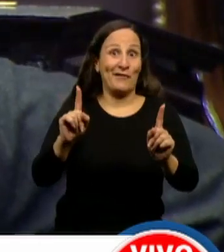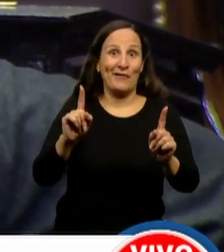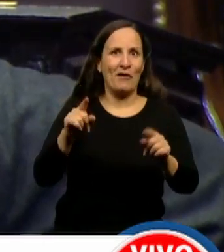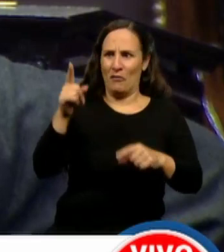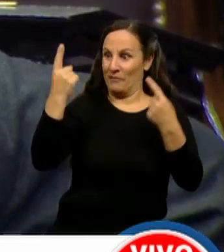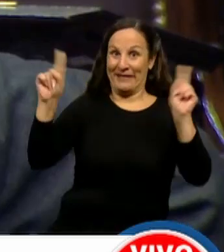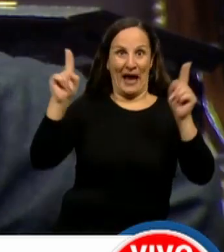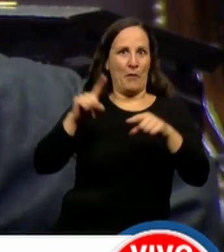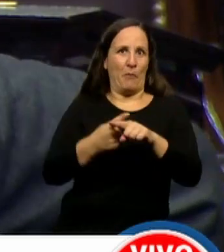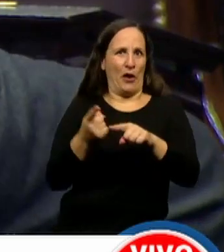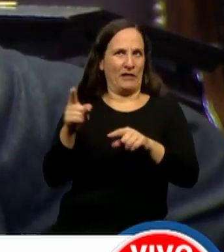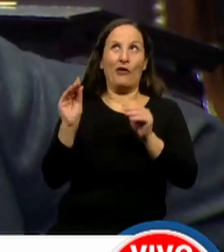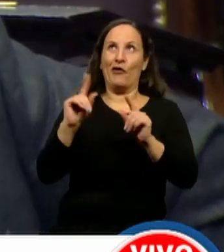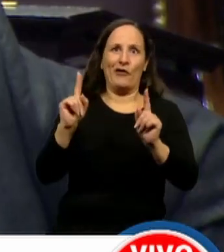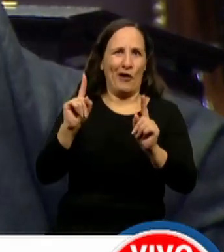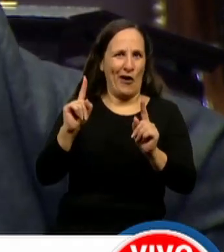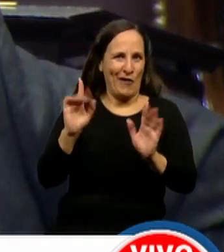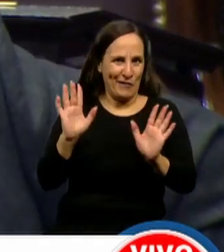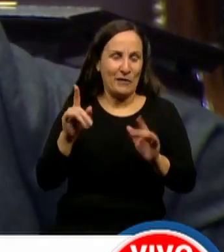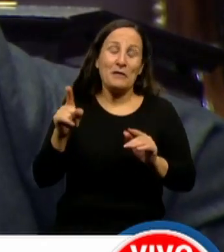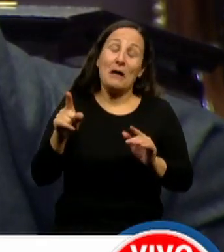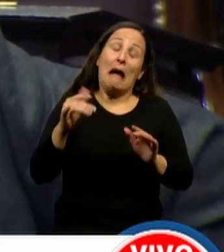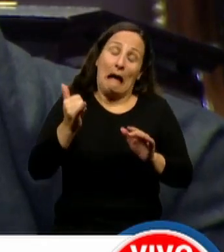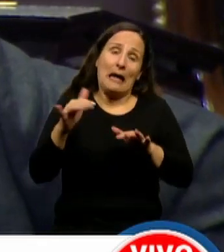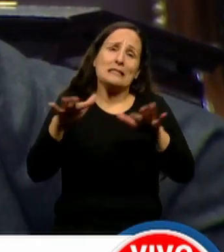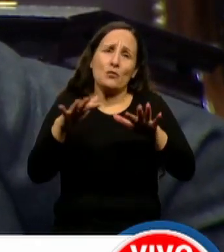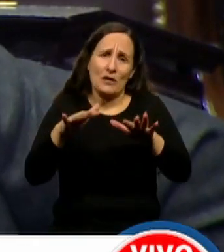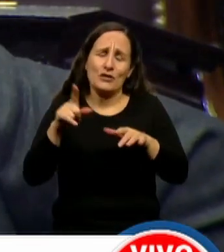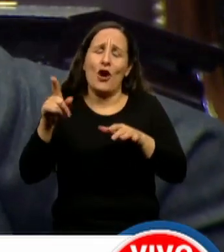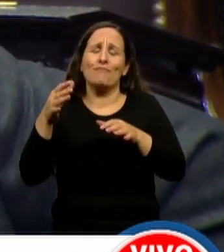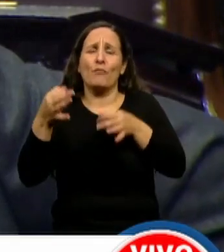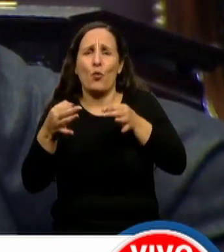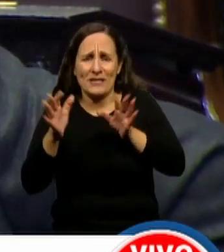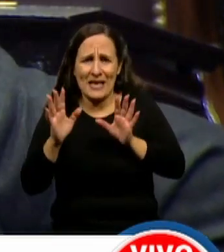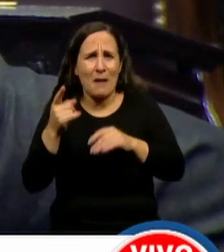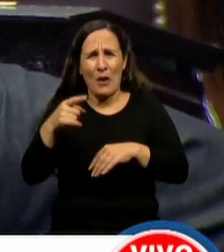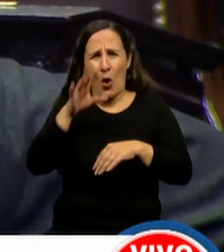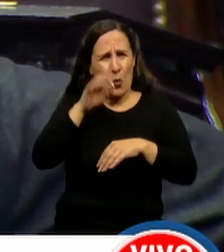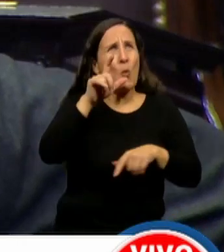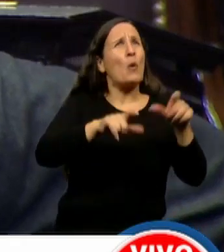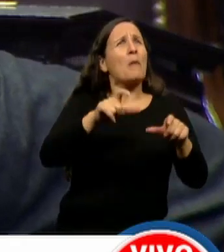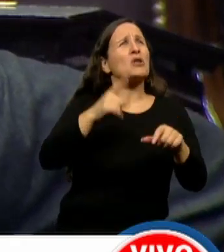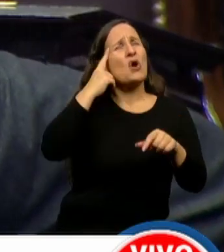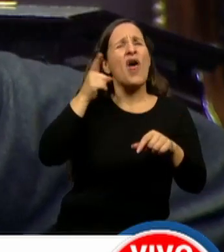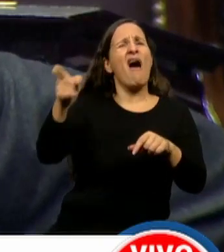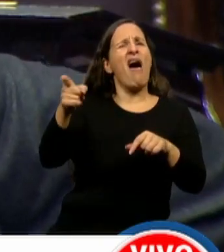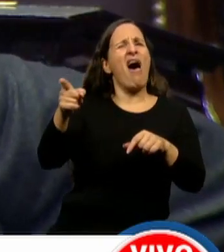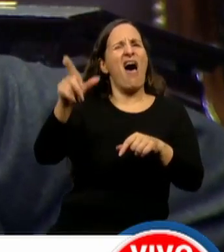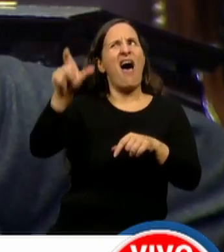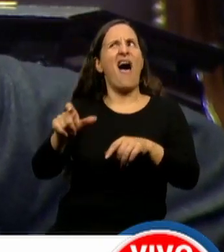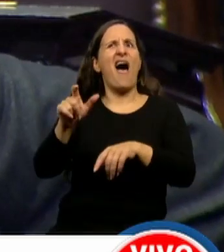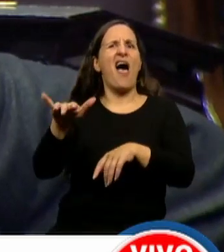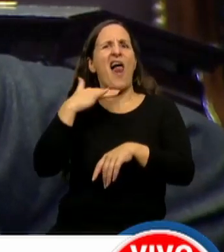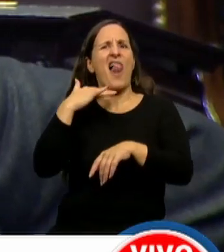gozar de ese privilegio pese a la situación judicial en la que se encontraba. Nadie lo caracterizó jamás como un político